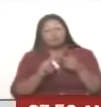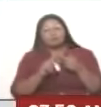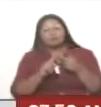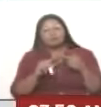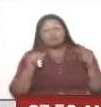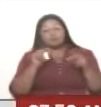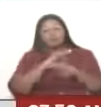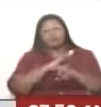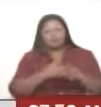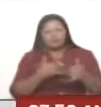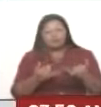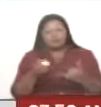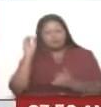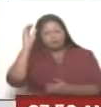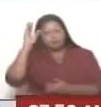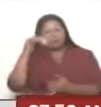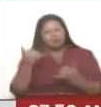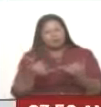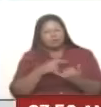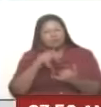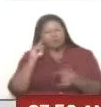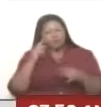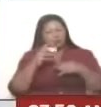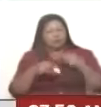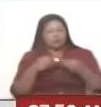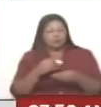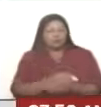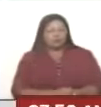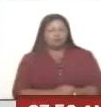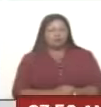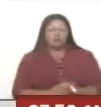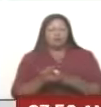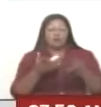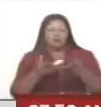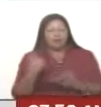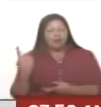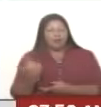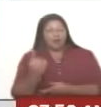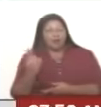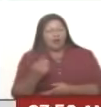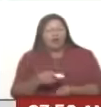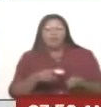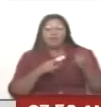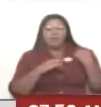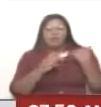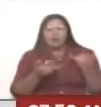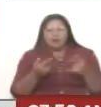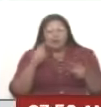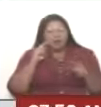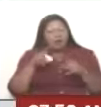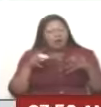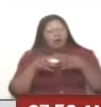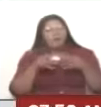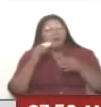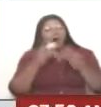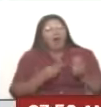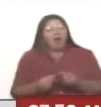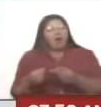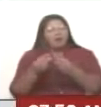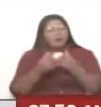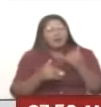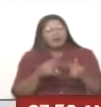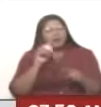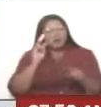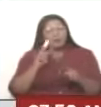jamás estuviera en capacidad de adoptar, pues esa fuerza no se gobierna sola. Ahora, esos son representantes de grupos económicos. Y el último, y la última